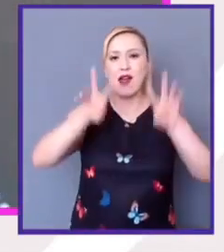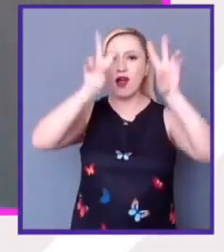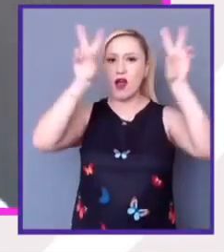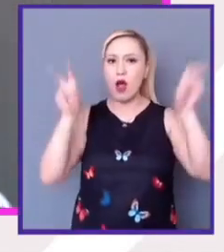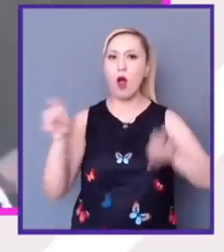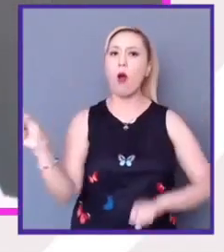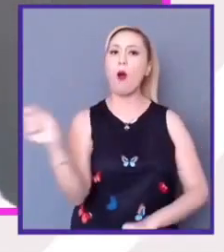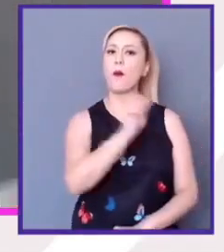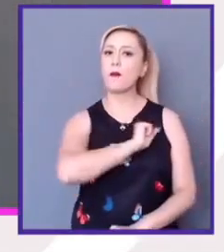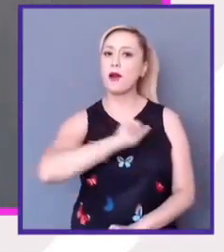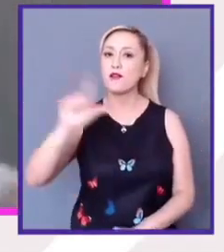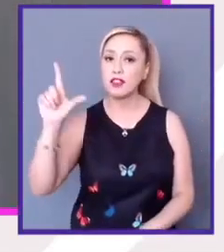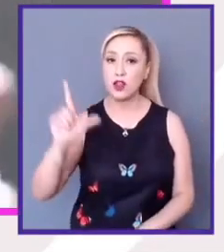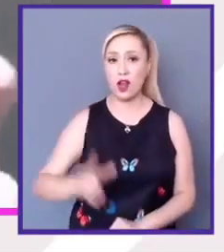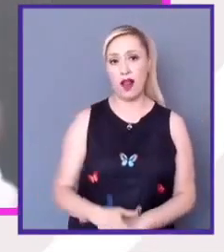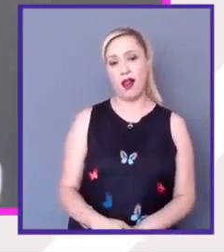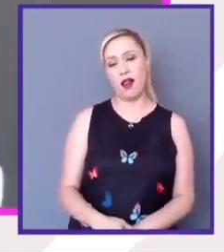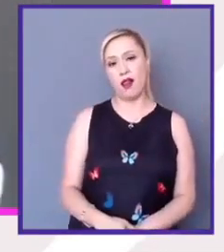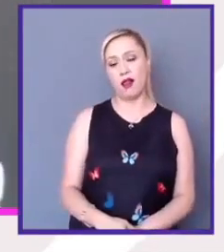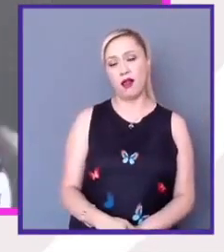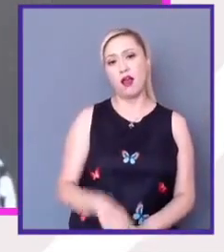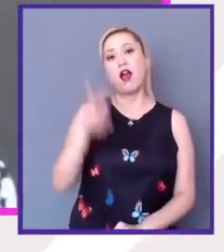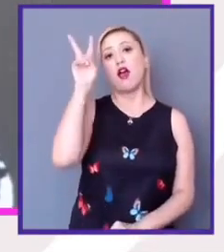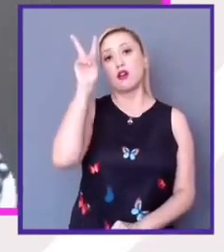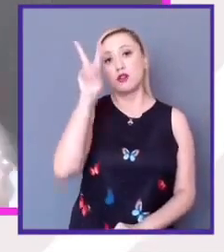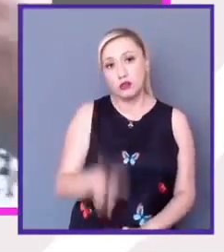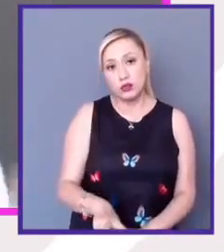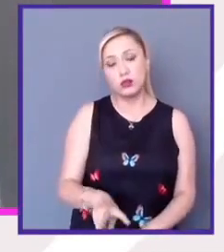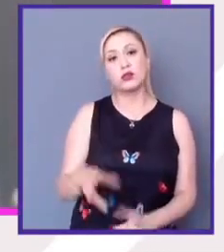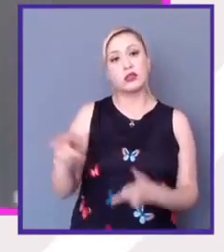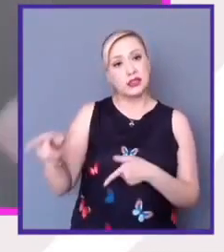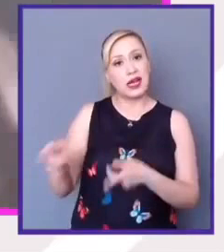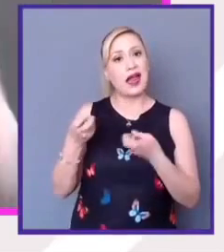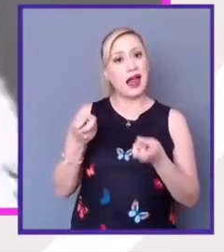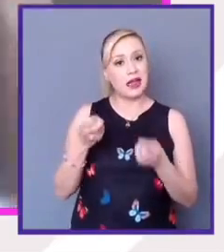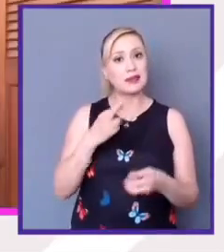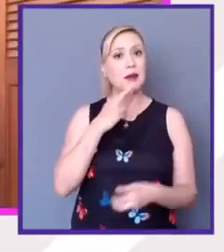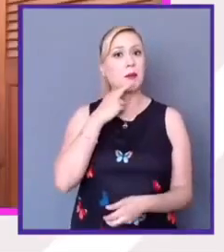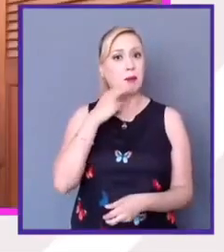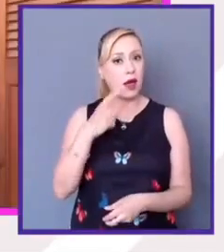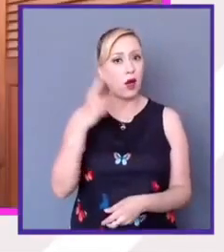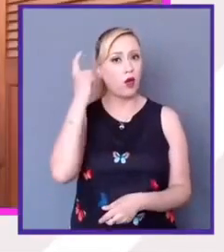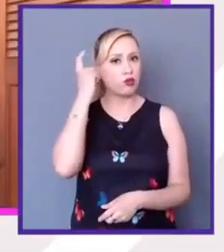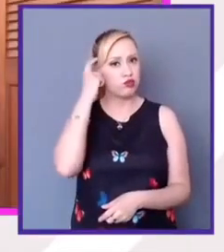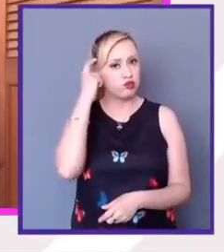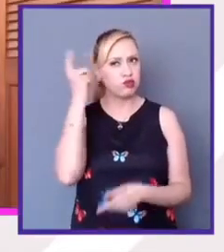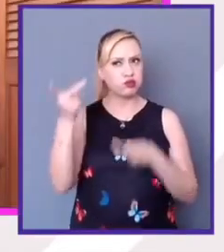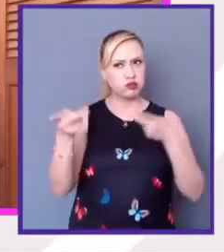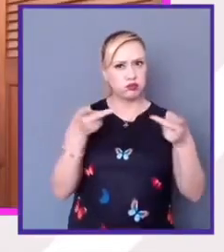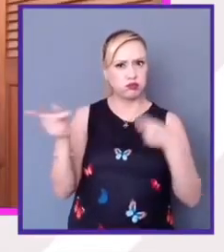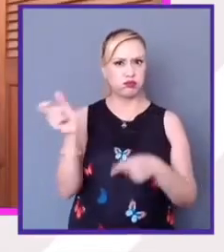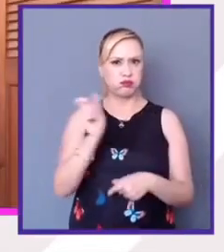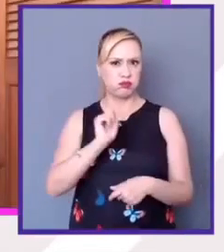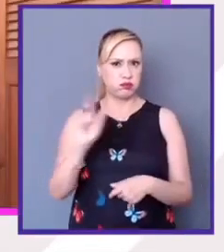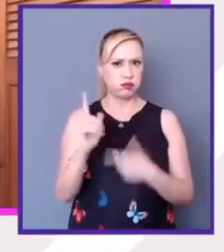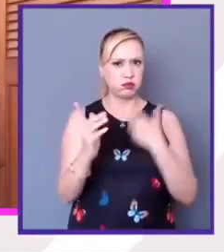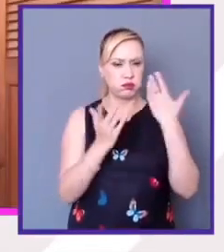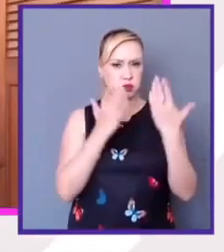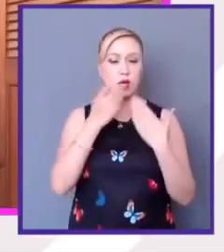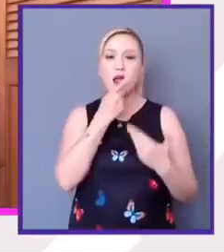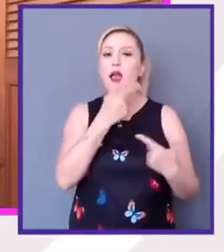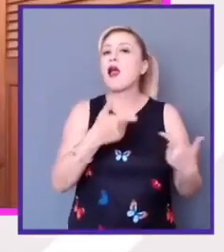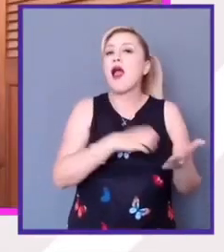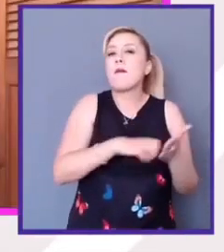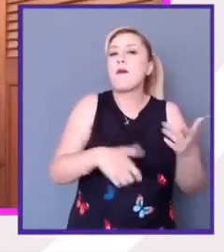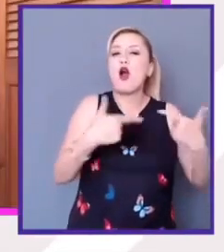profesional, que realmente resulta ambiguo y que incluso en el imaginario, pues es lo mismo que el Google que decía ahorita Mauricio,